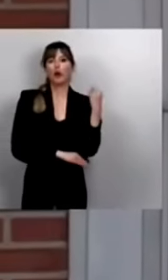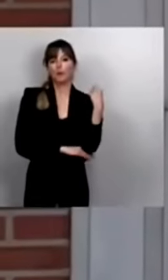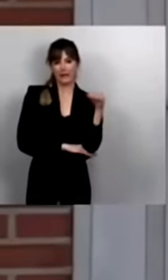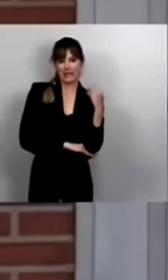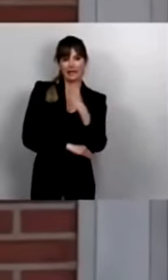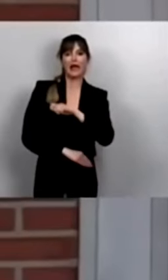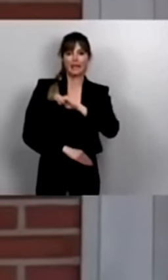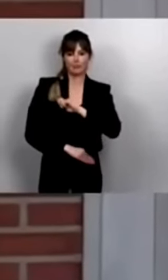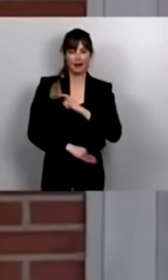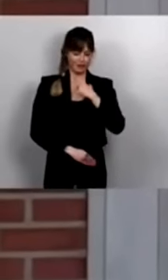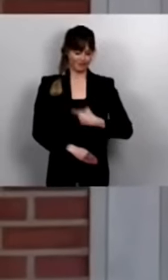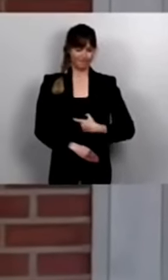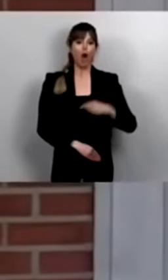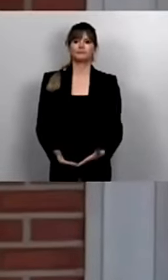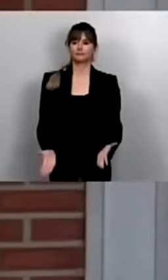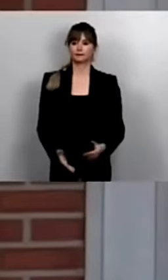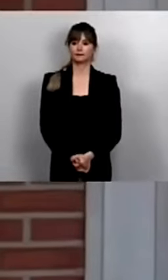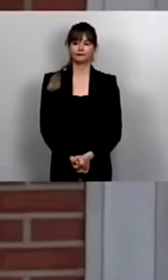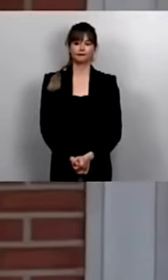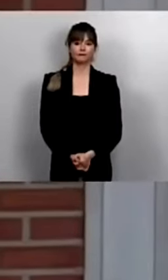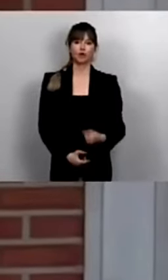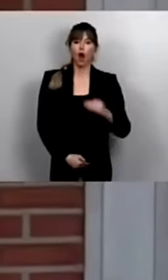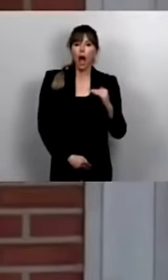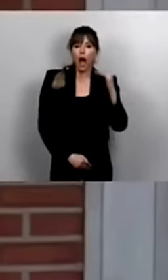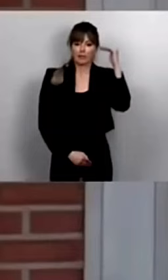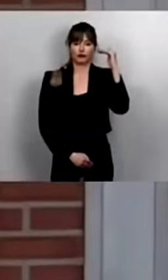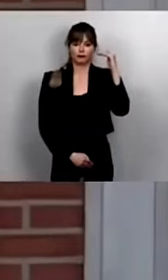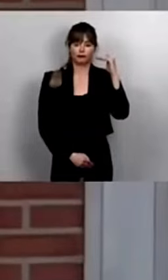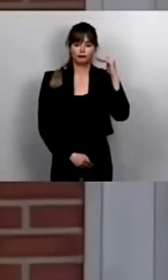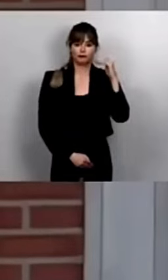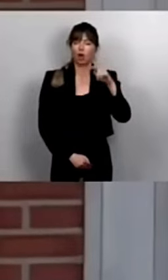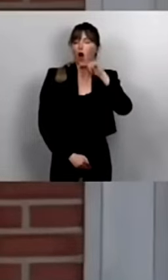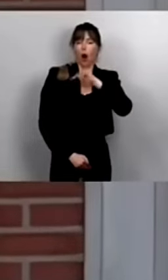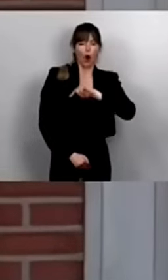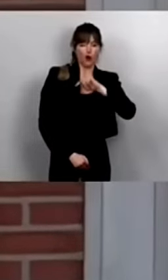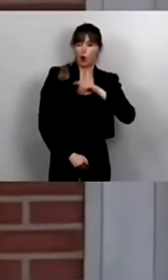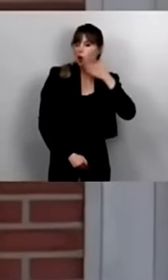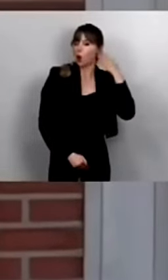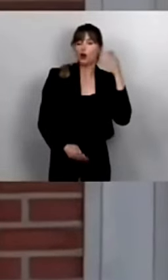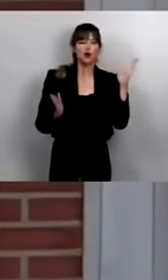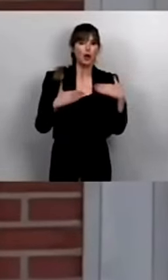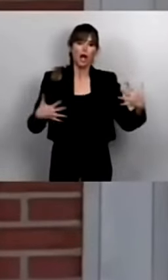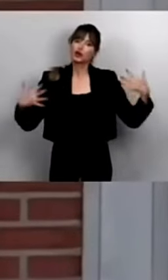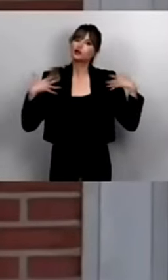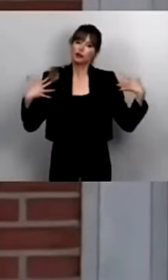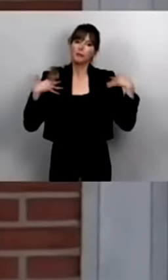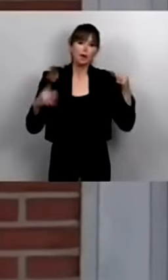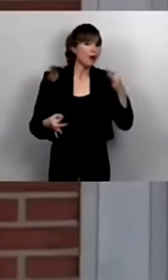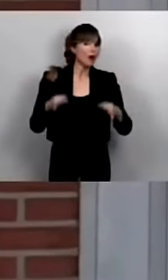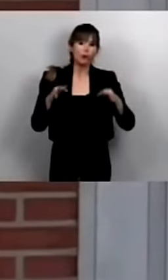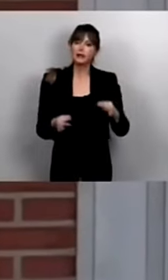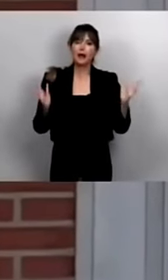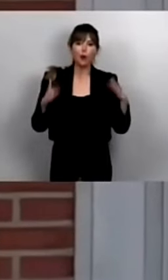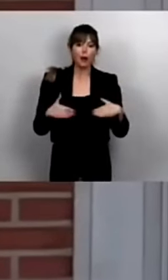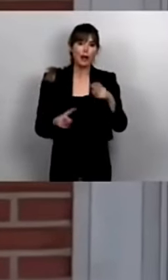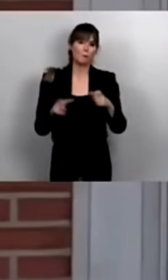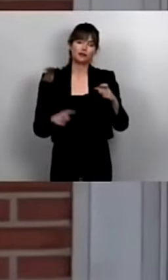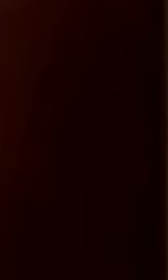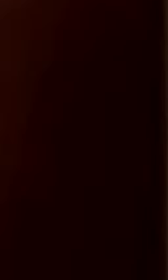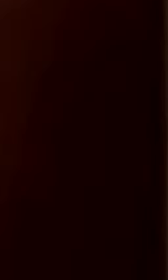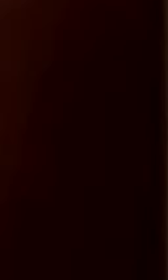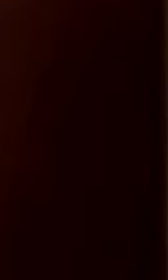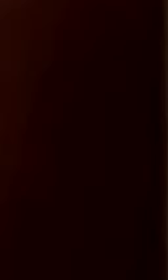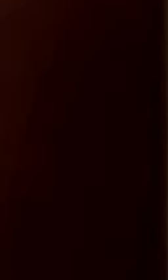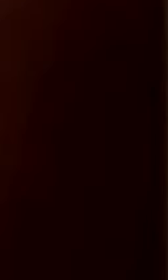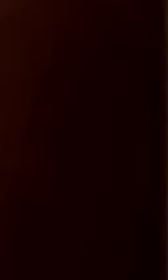Esperanza Aguirre poner el ticket de la hora. Los títulos eran raros, era Portestay, por ejemplo, Portestay, la película Portestay, Portestay, Postertay, Portestay, Postertay,